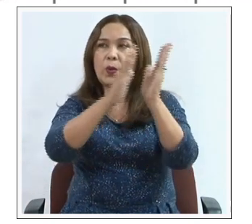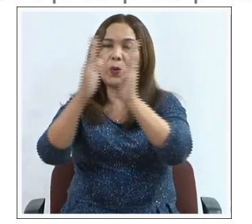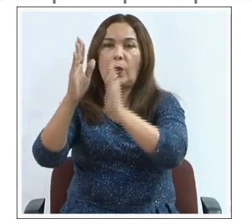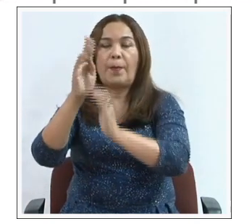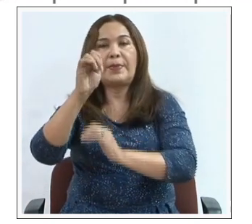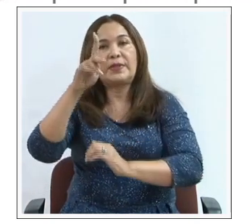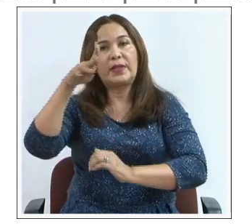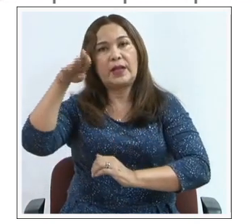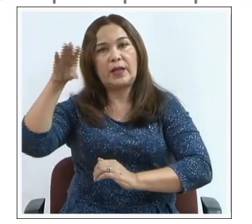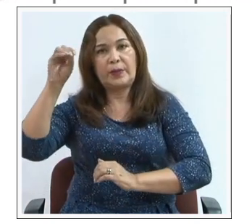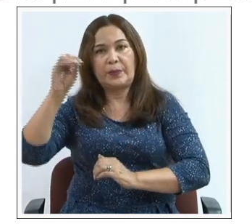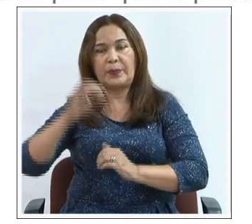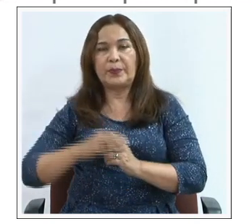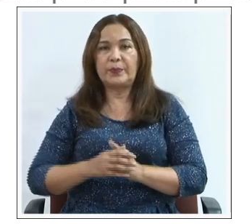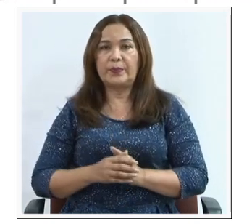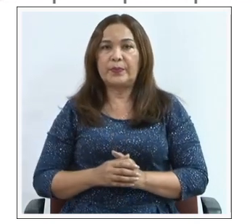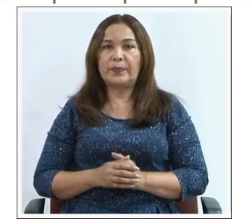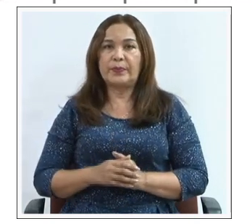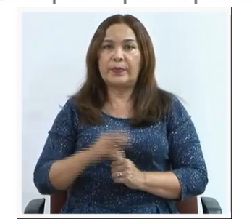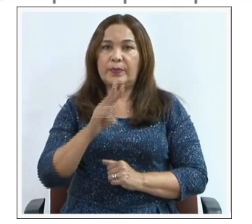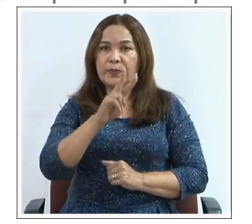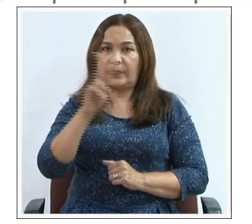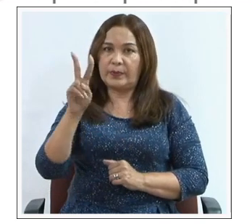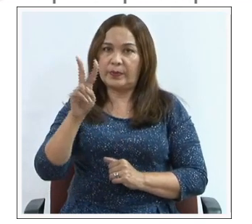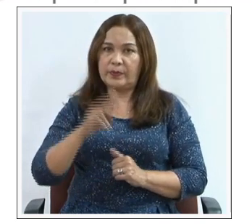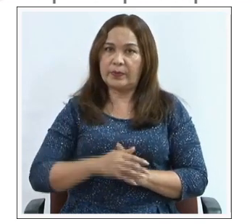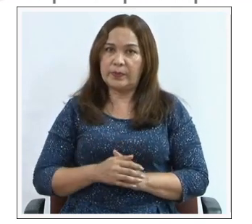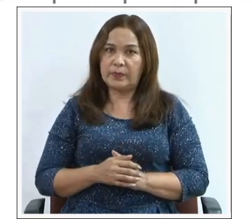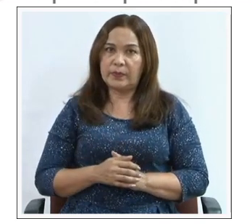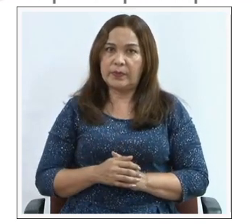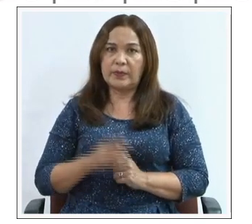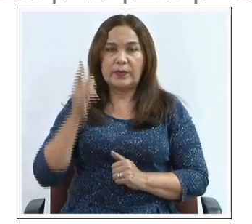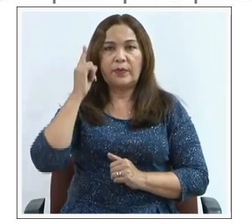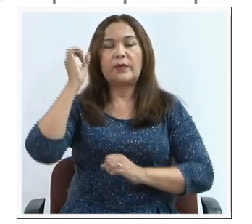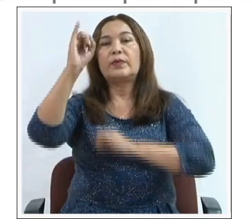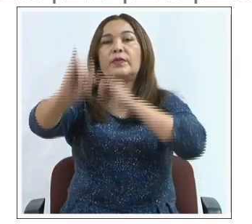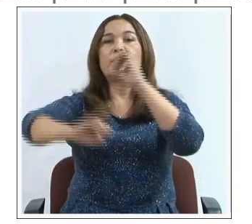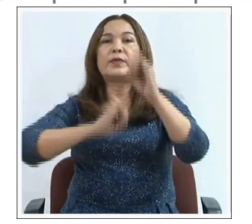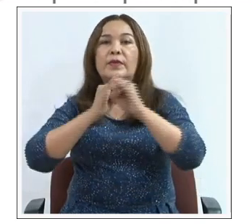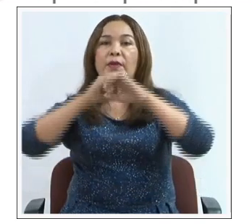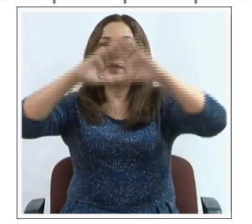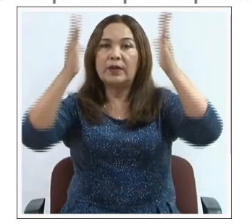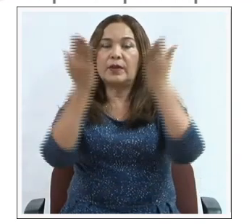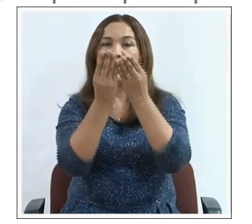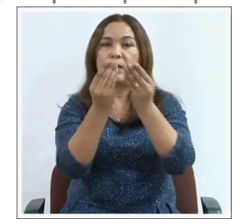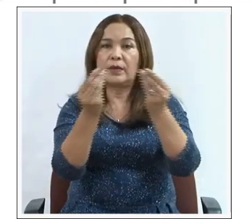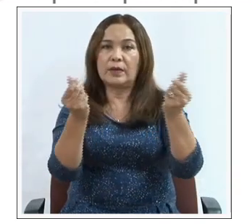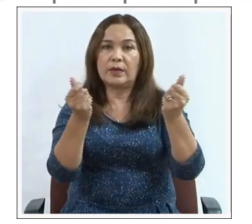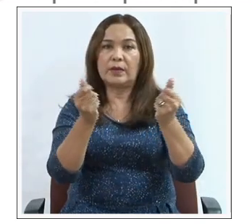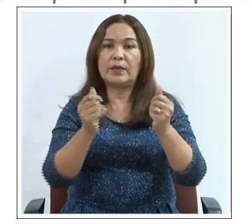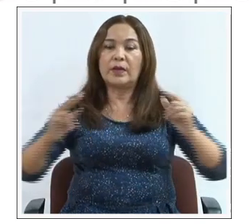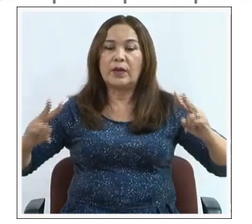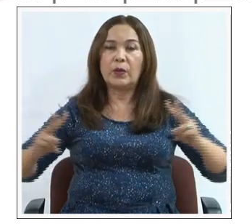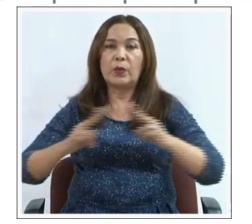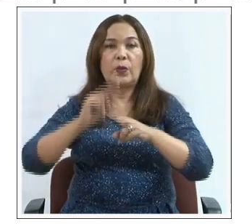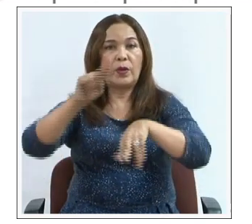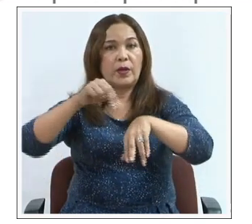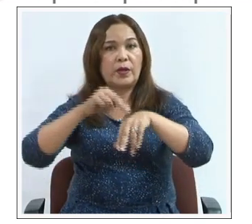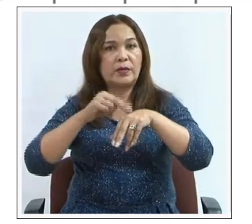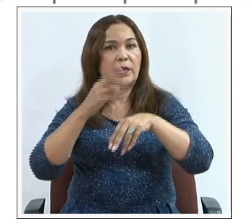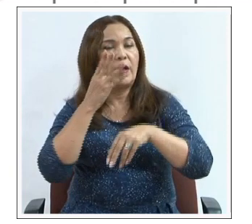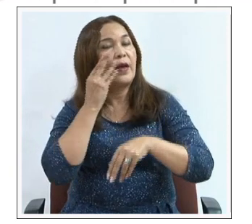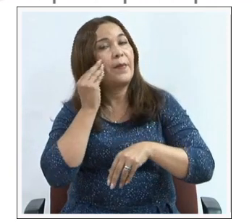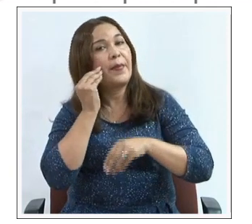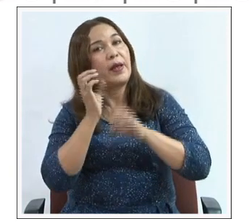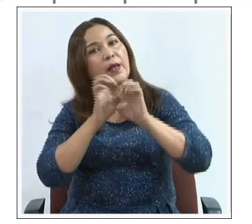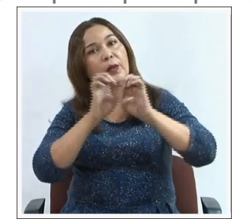bicentenario día 22 día internacional de la tierra encuentro nacional de experiencias